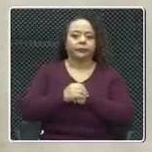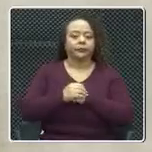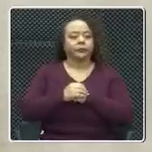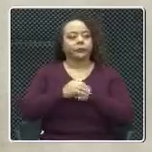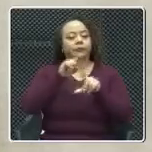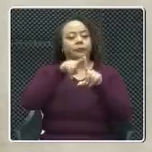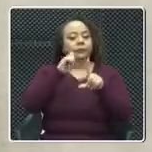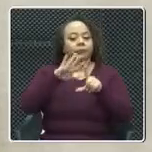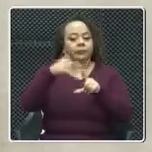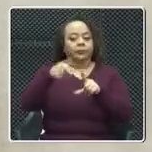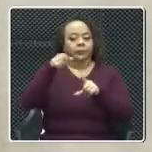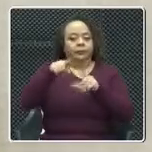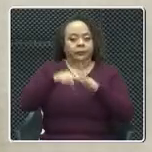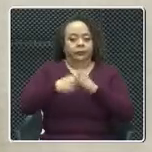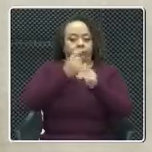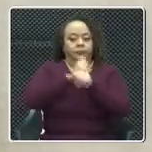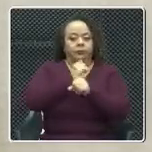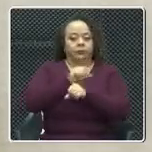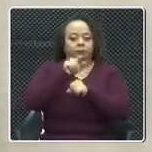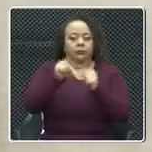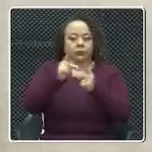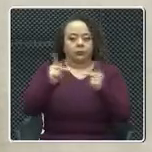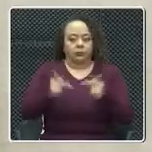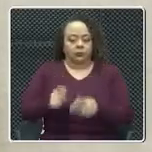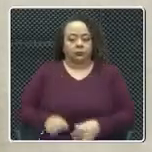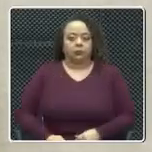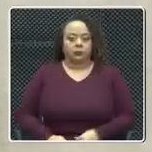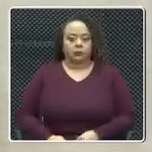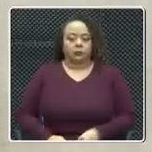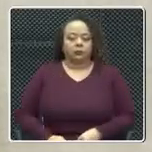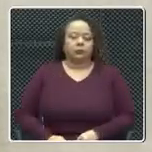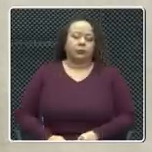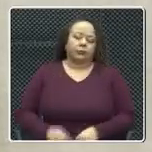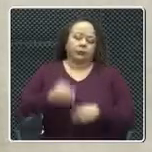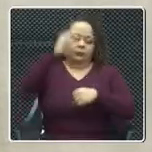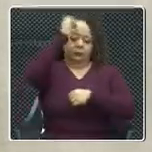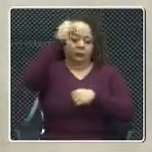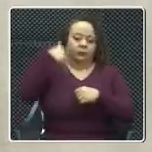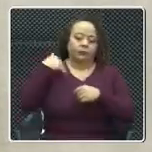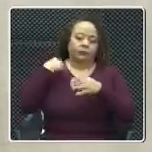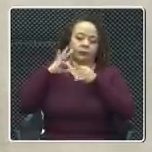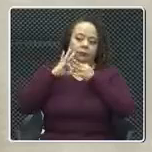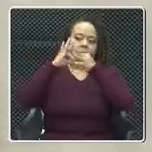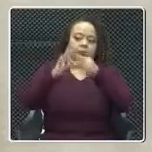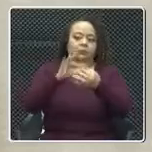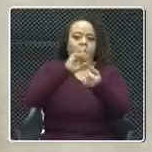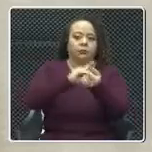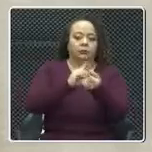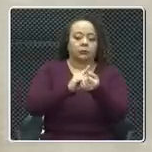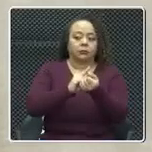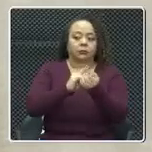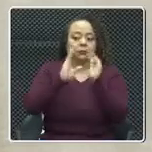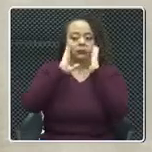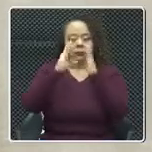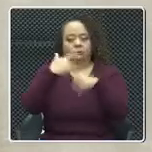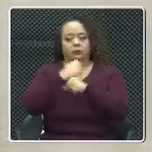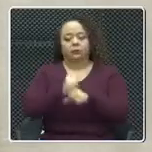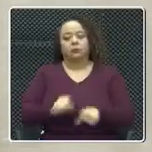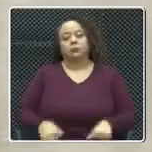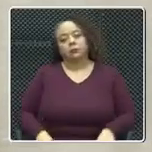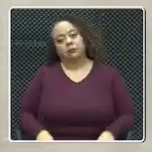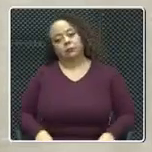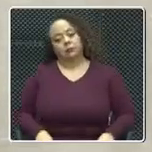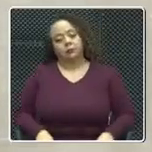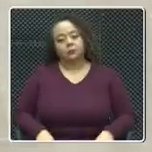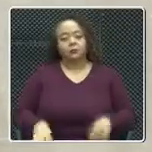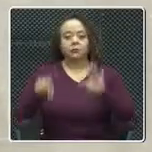Desde cuándo está trabajando en ese puesto de trabajo, porque obviamente hay una correlación que el médico cuando lo atiende va a hacer. Por